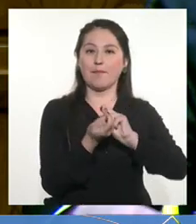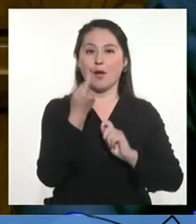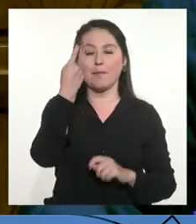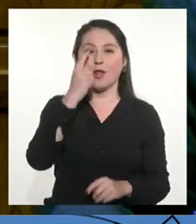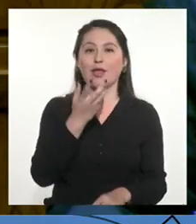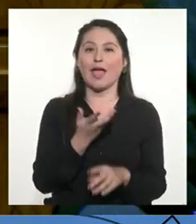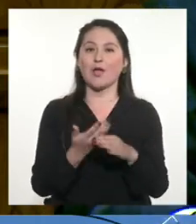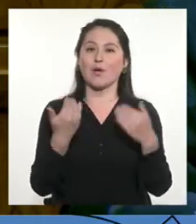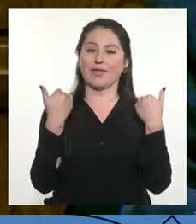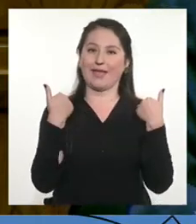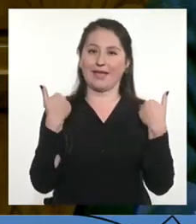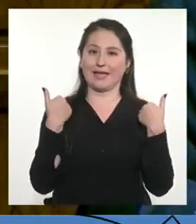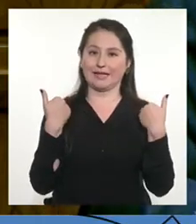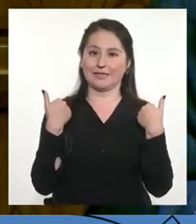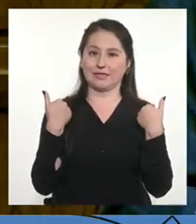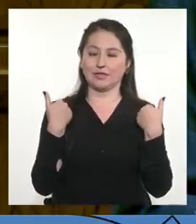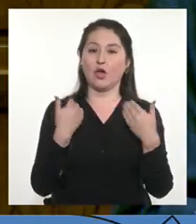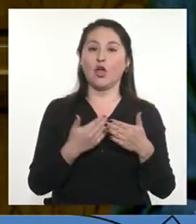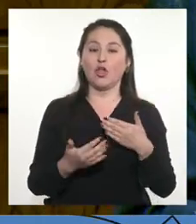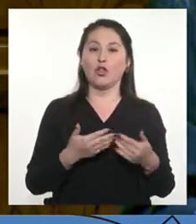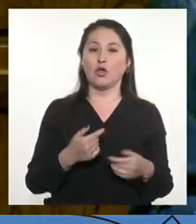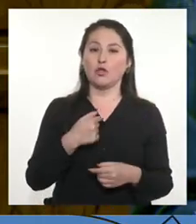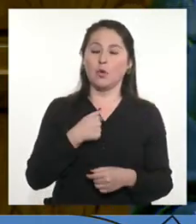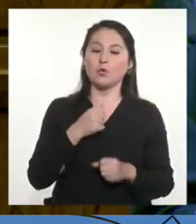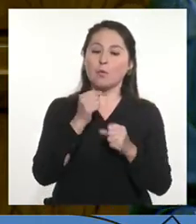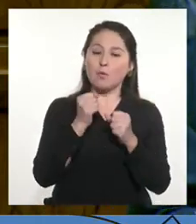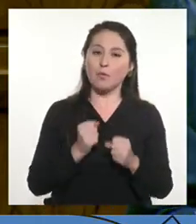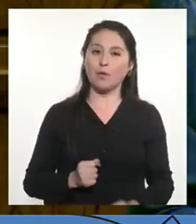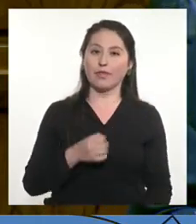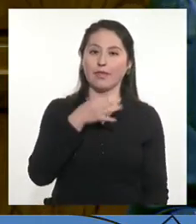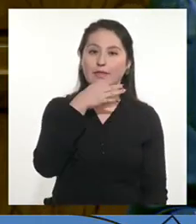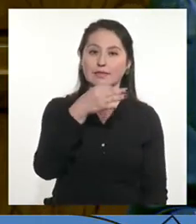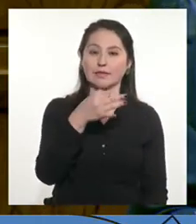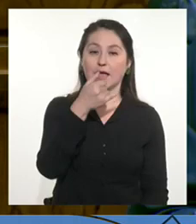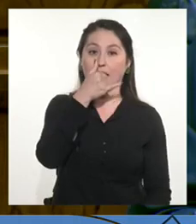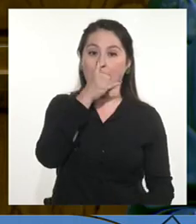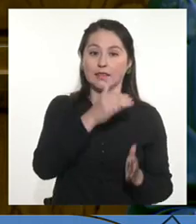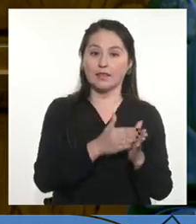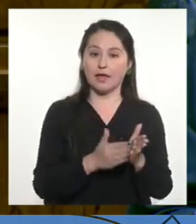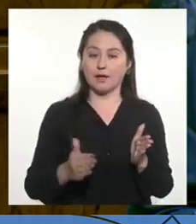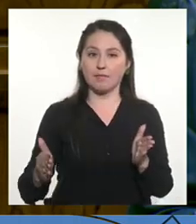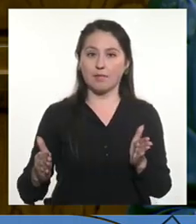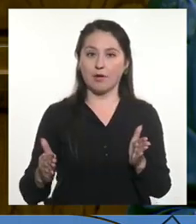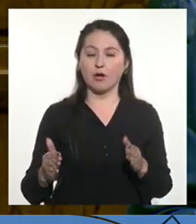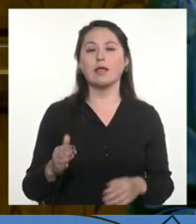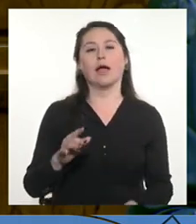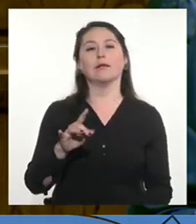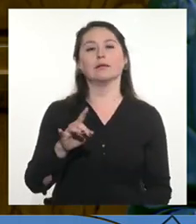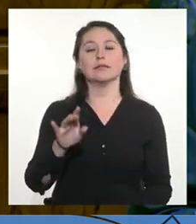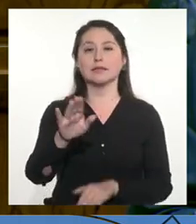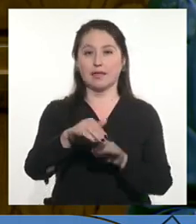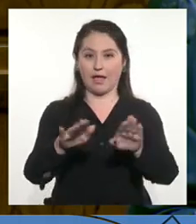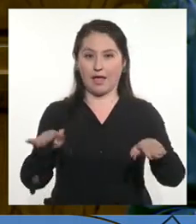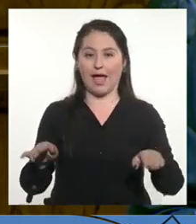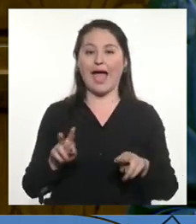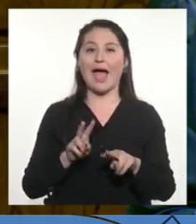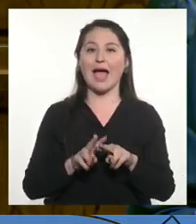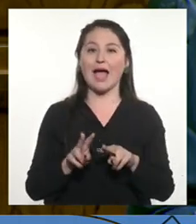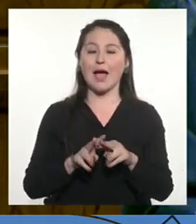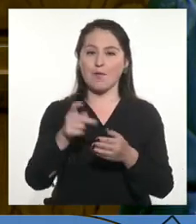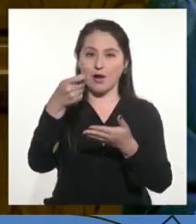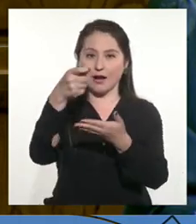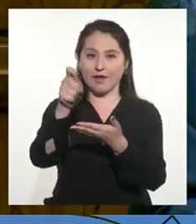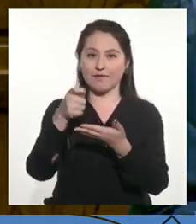ejercicio en donde uno pueda decir cada cierto tiempo mire hagamos una revisión de aquellas cosas que dejaron de tener